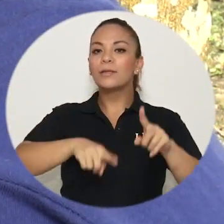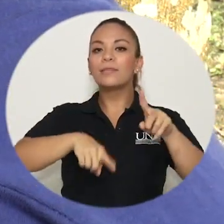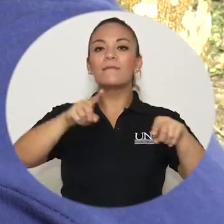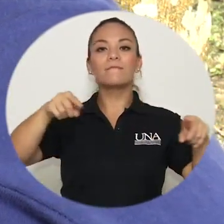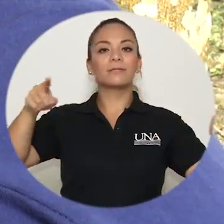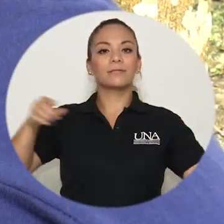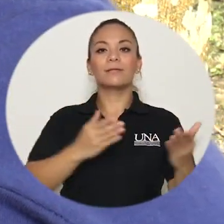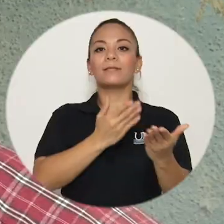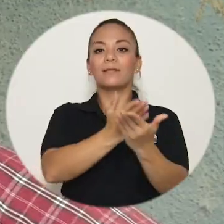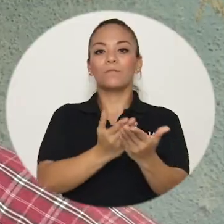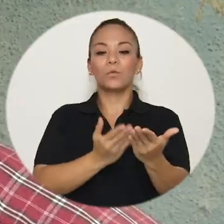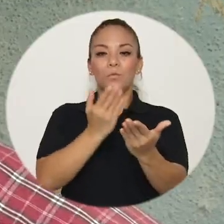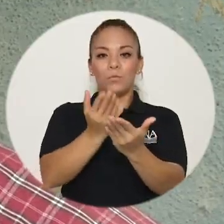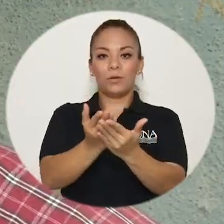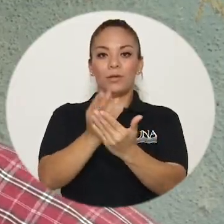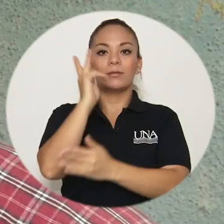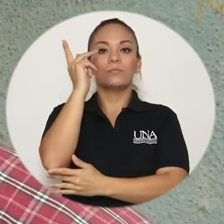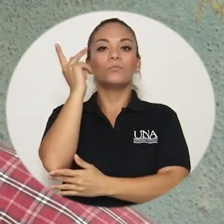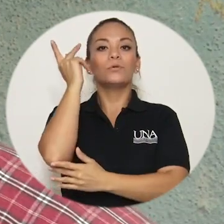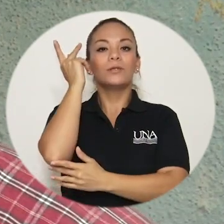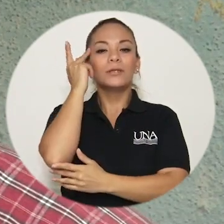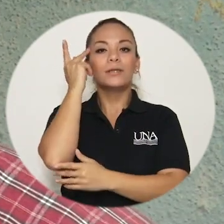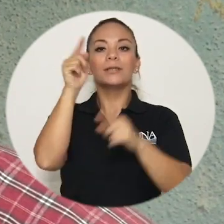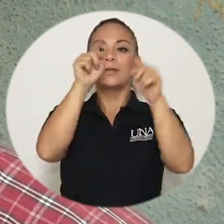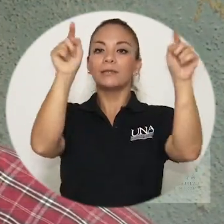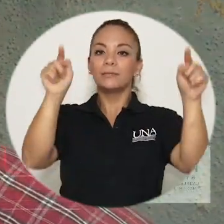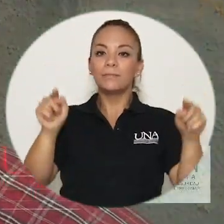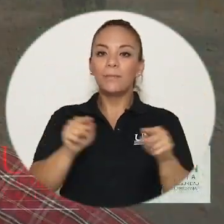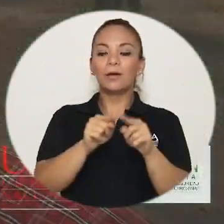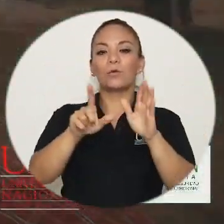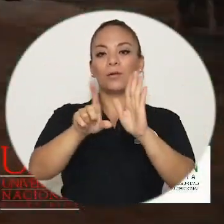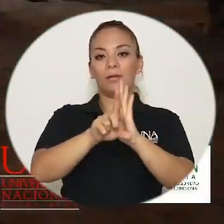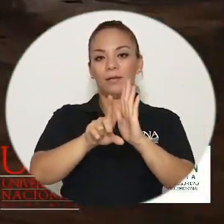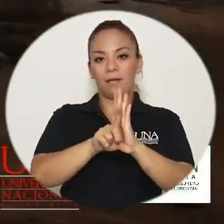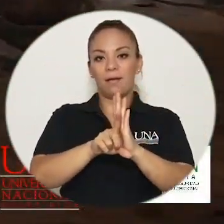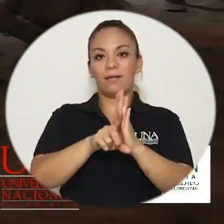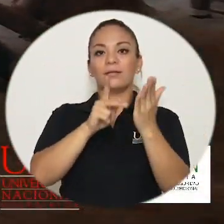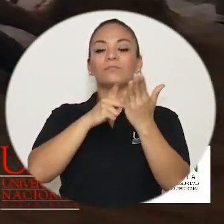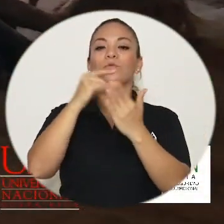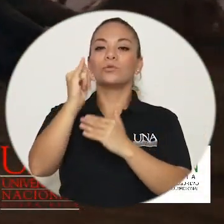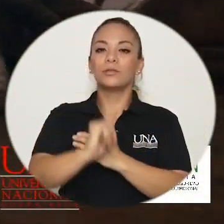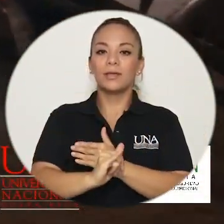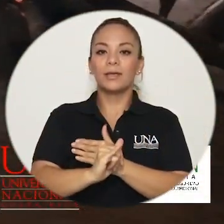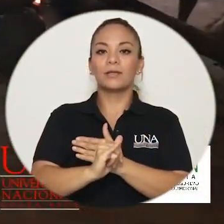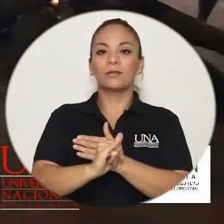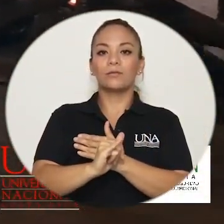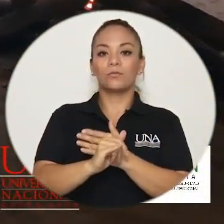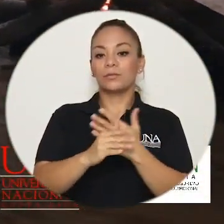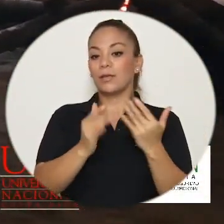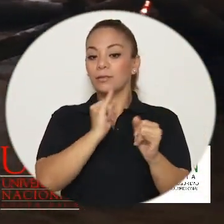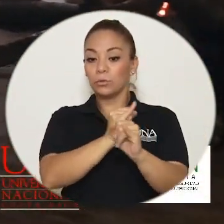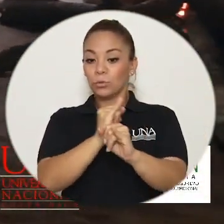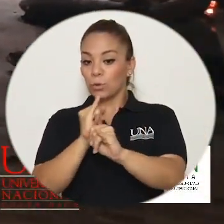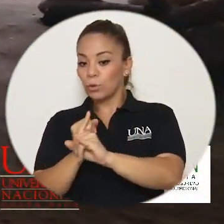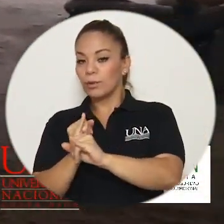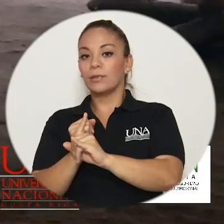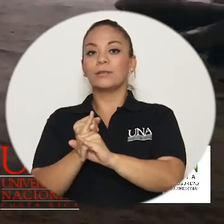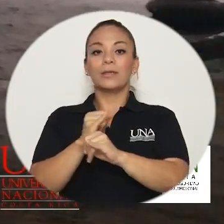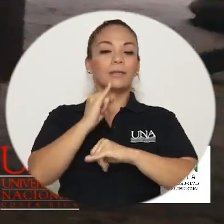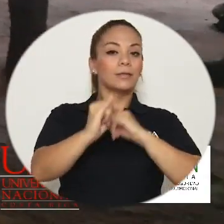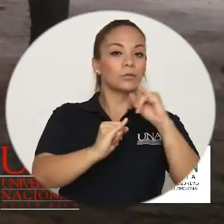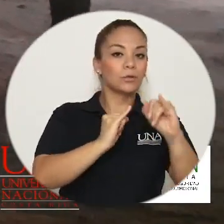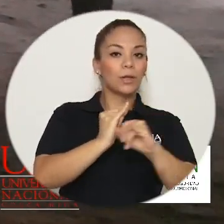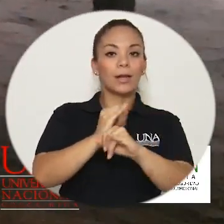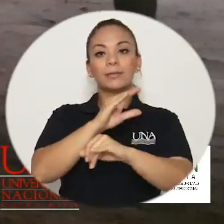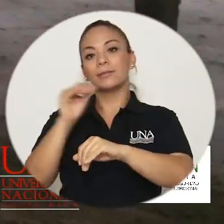diversidad de propuestas, de políticas, de marcos legales, de proyectos, de organismos nacionales, de